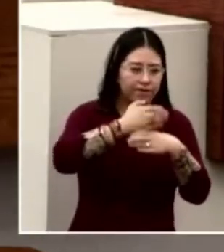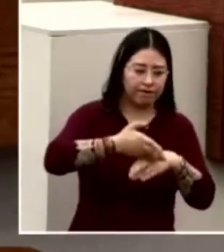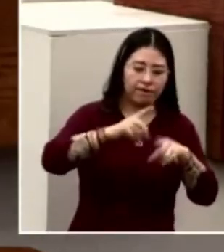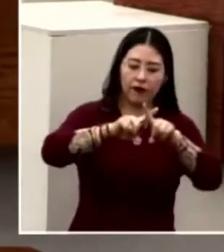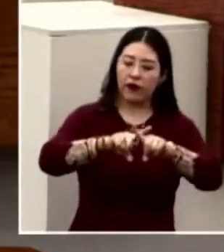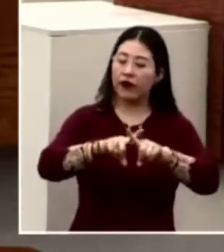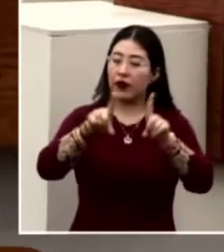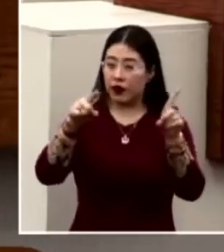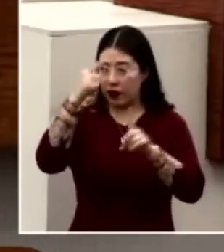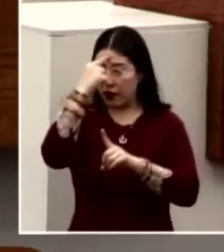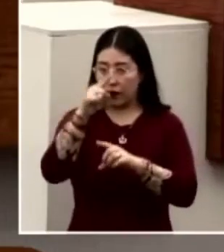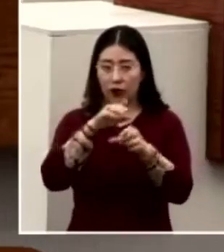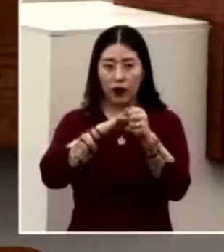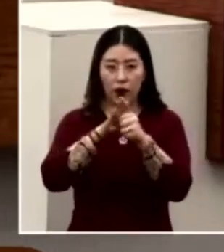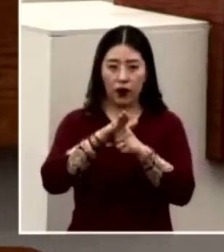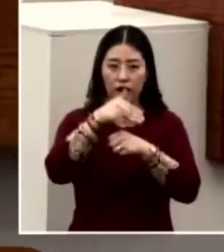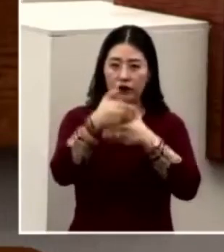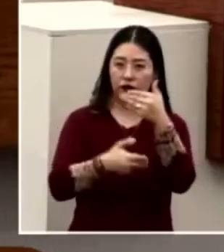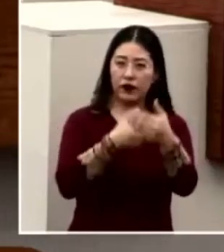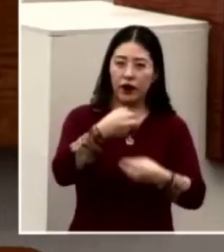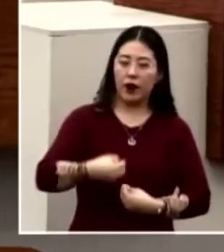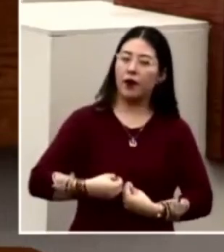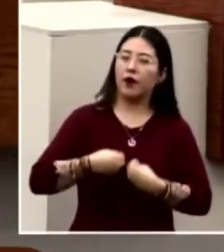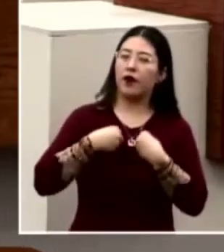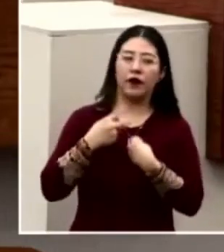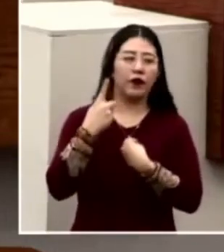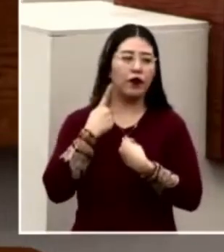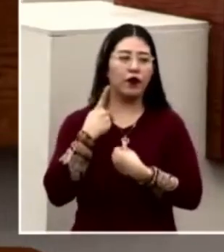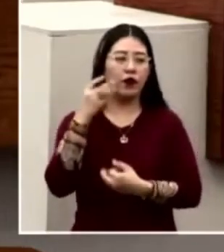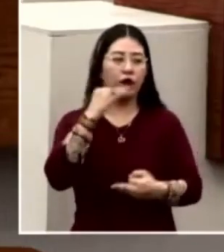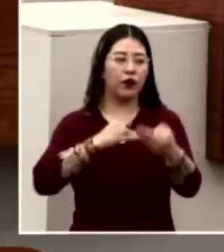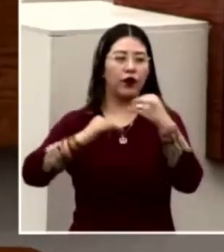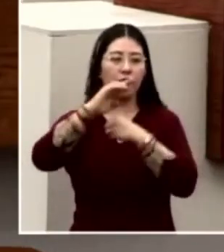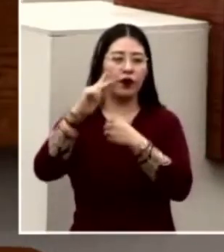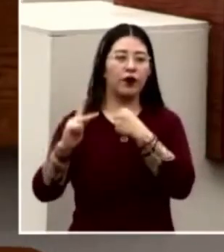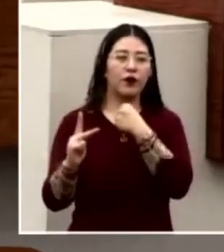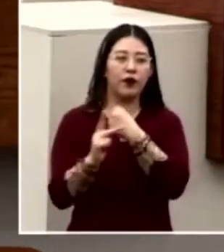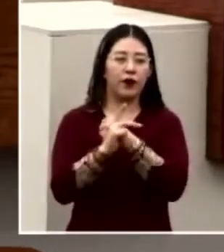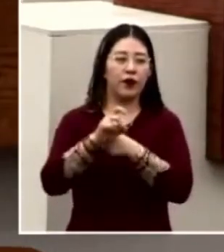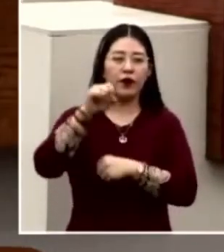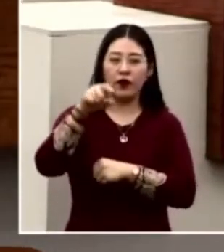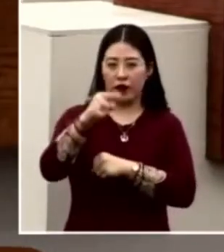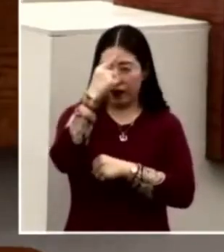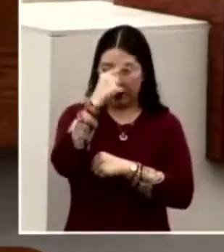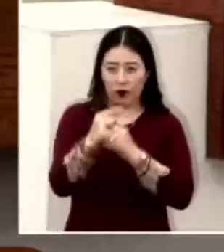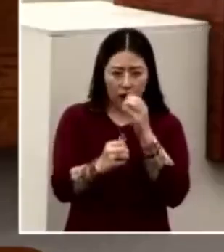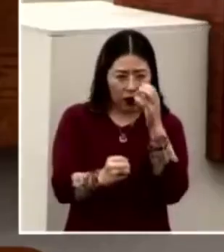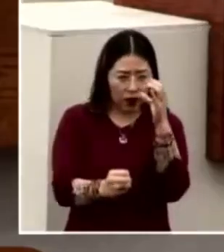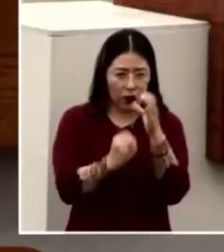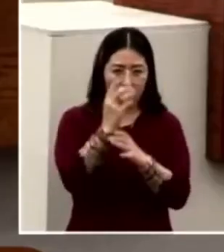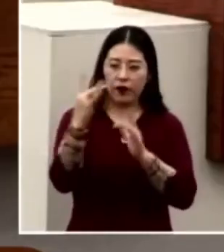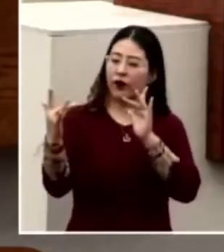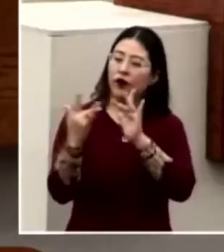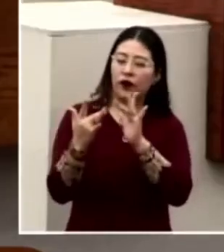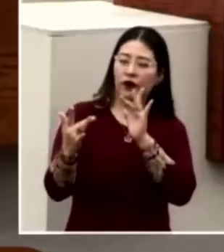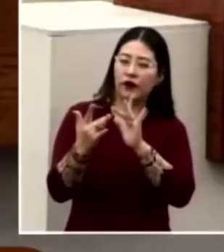distinta en la vida política del país, una nueva relación